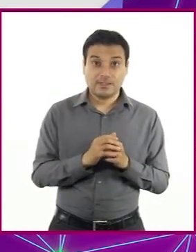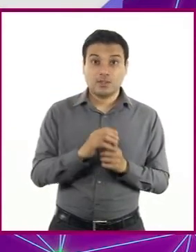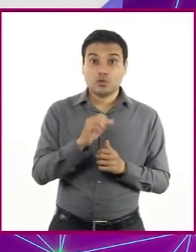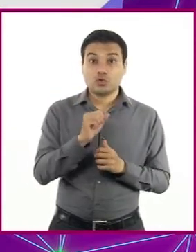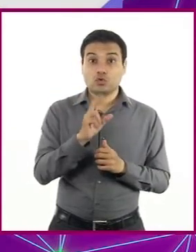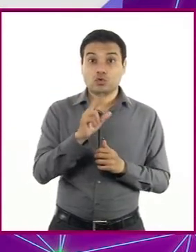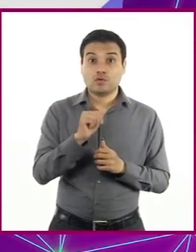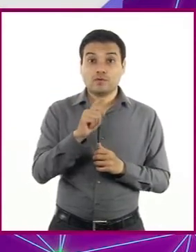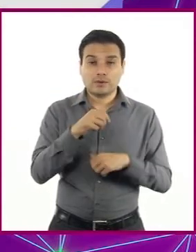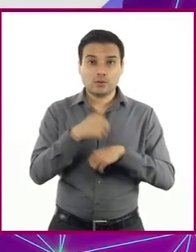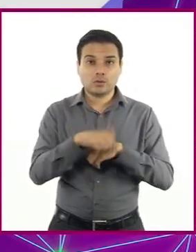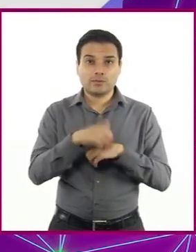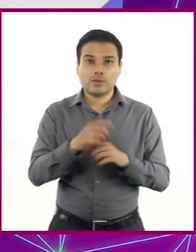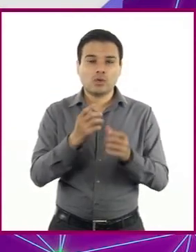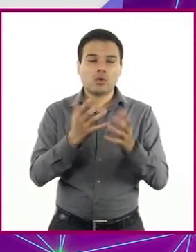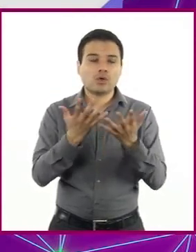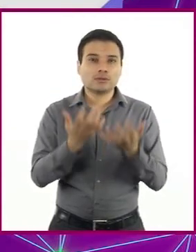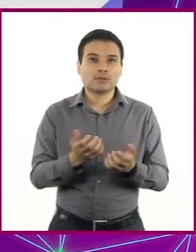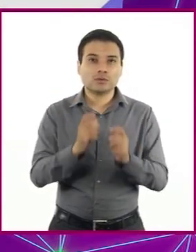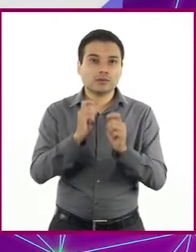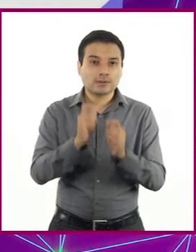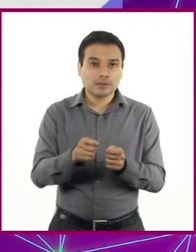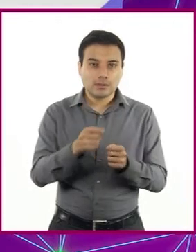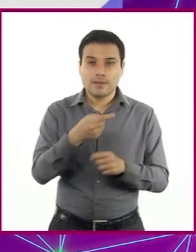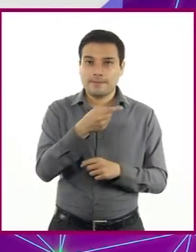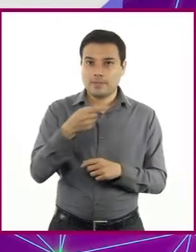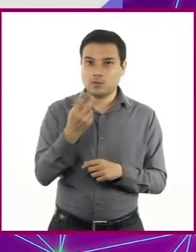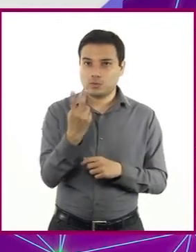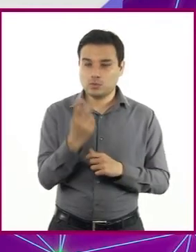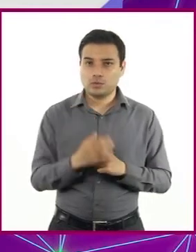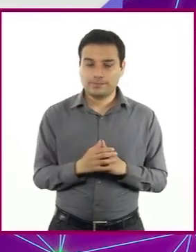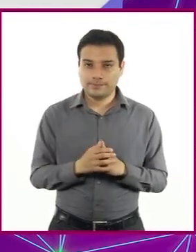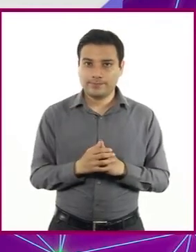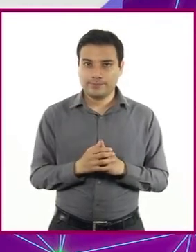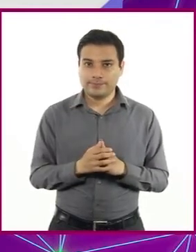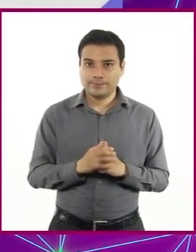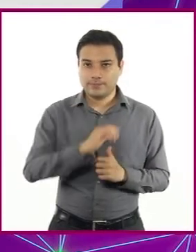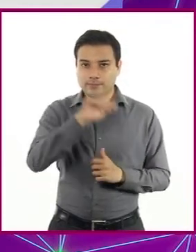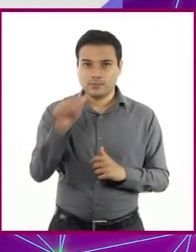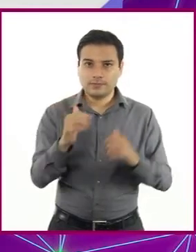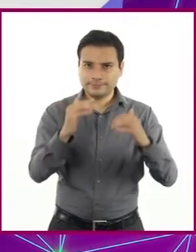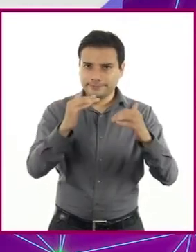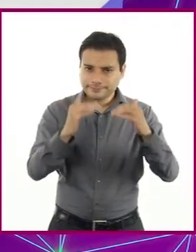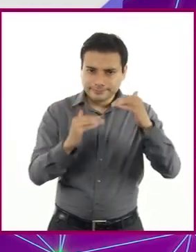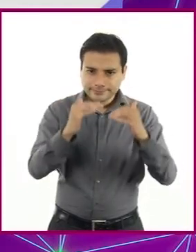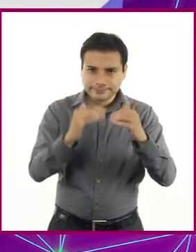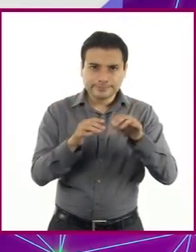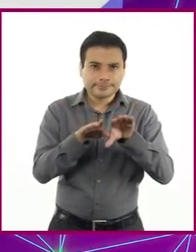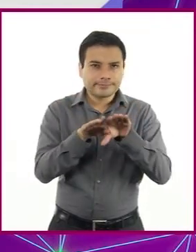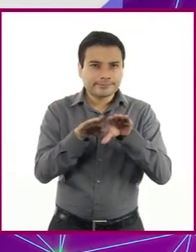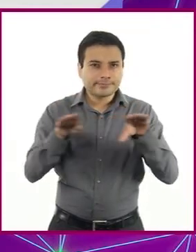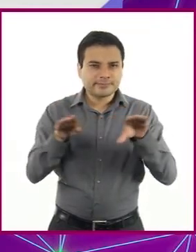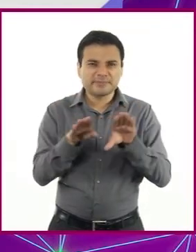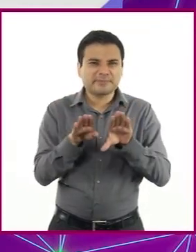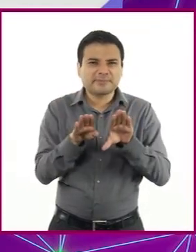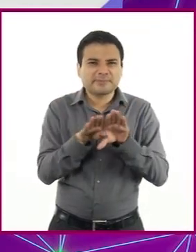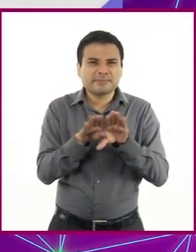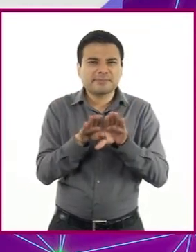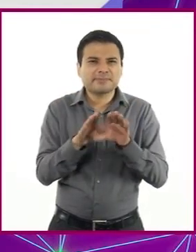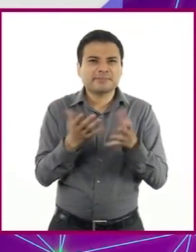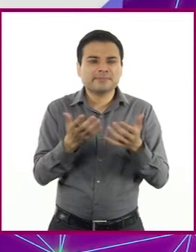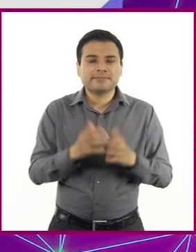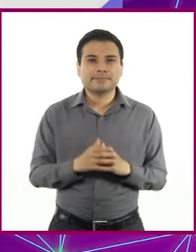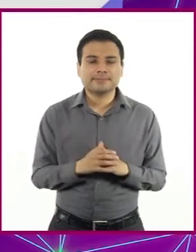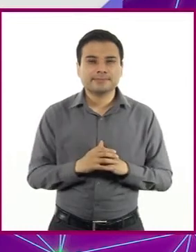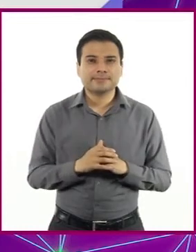tiene un número de oxidación de menos 2. Para balancear las cargas eléctricas y tener el mismo número de